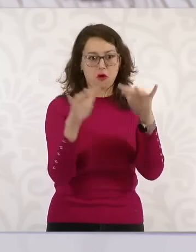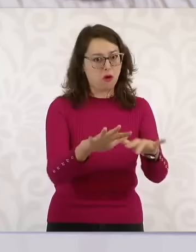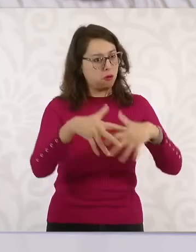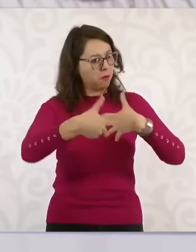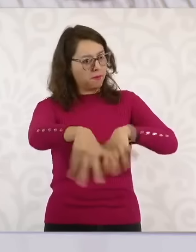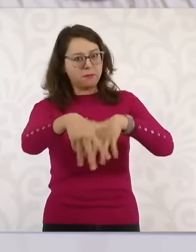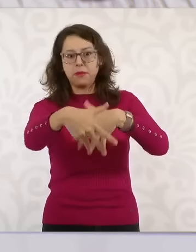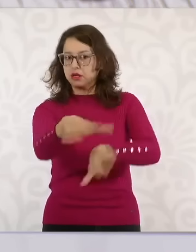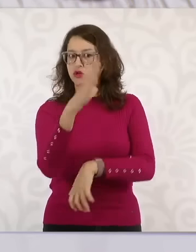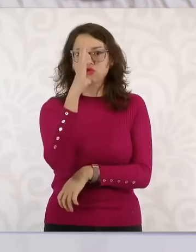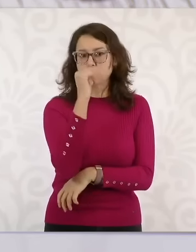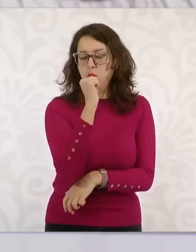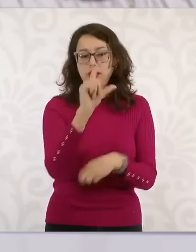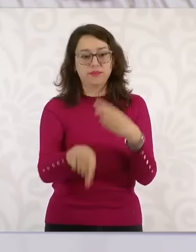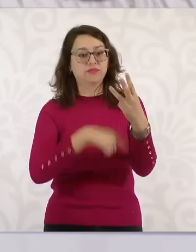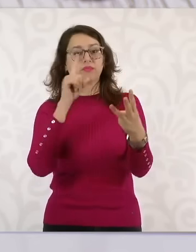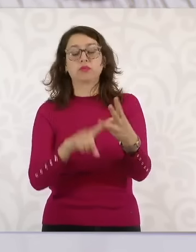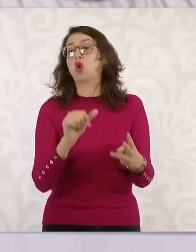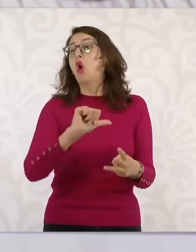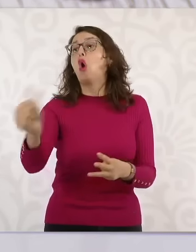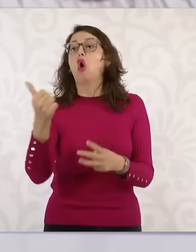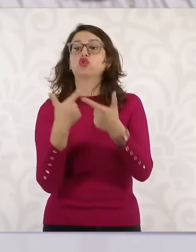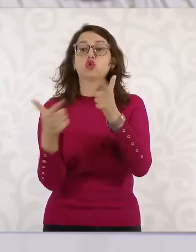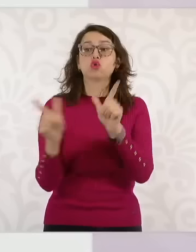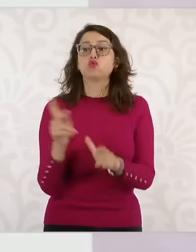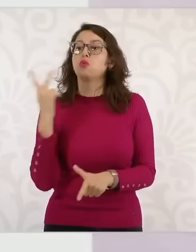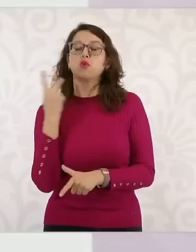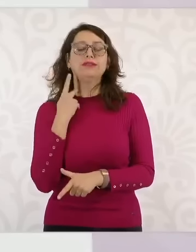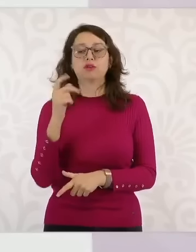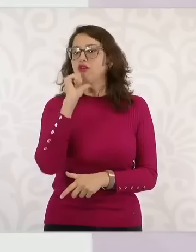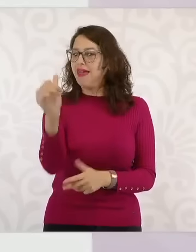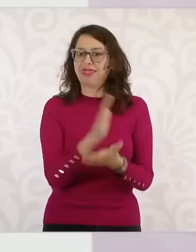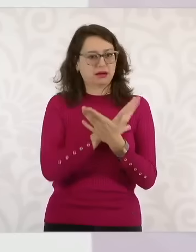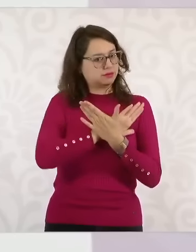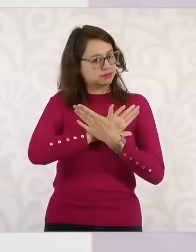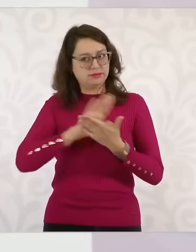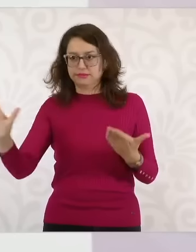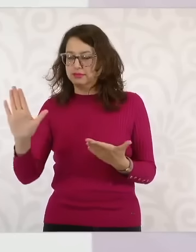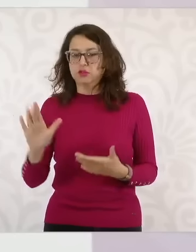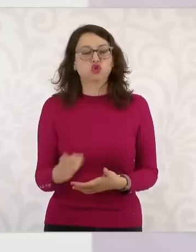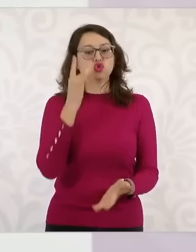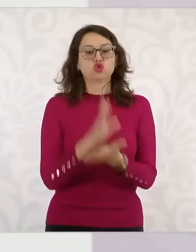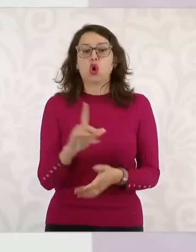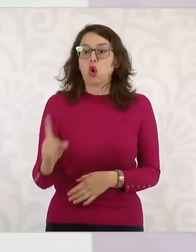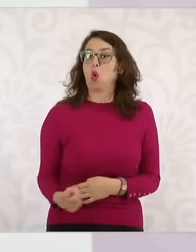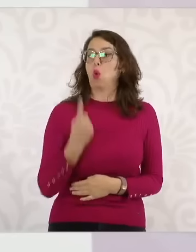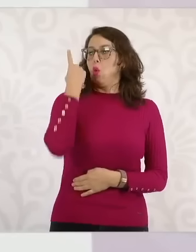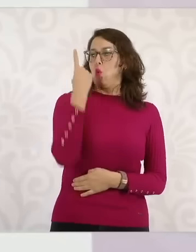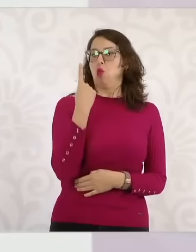hay una sola representación, no se permite que en las televisoras, que en los